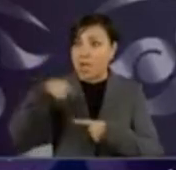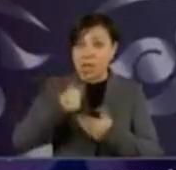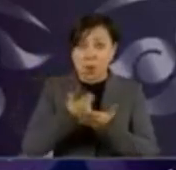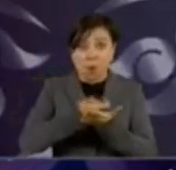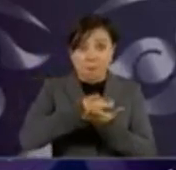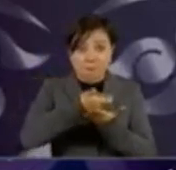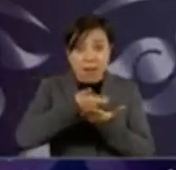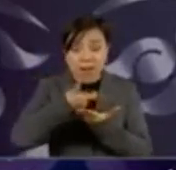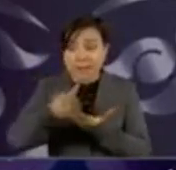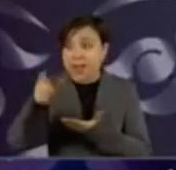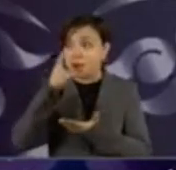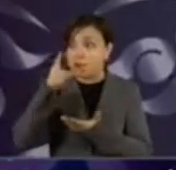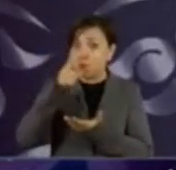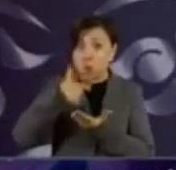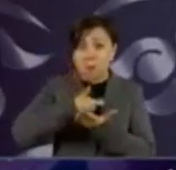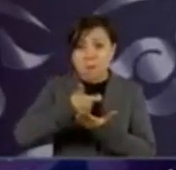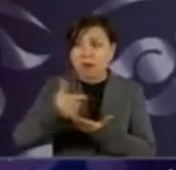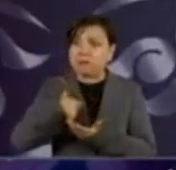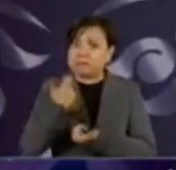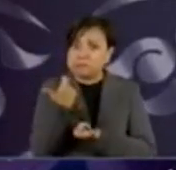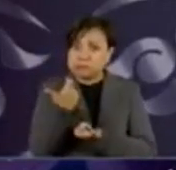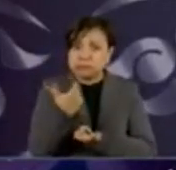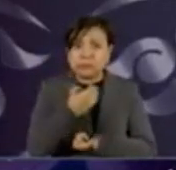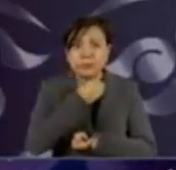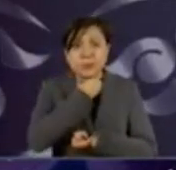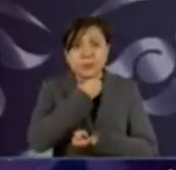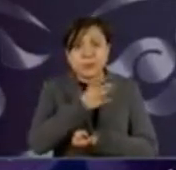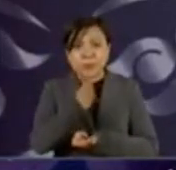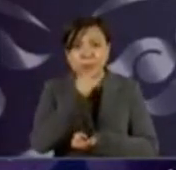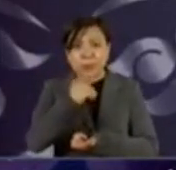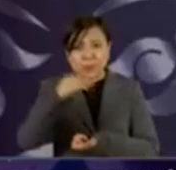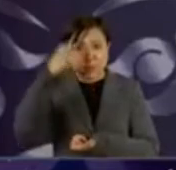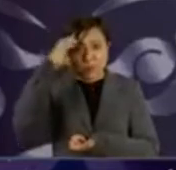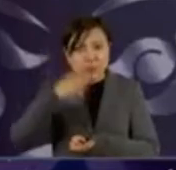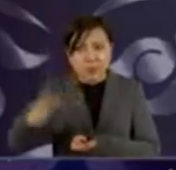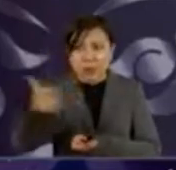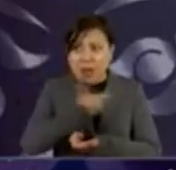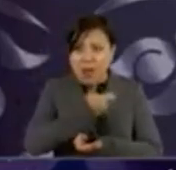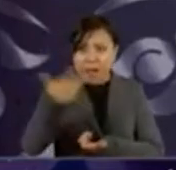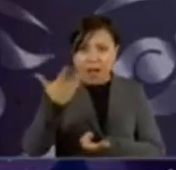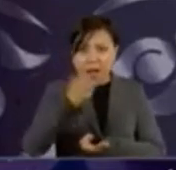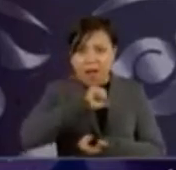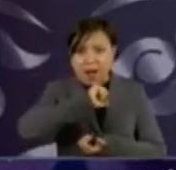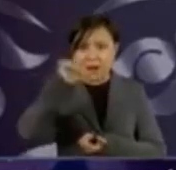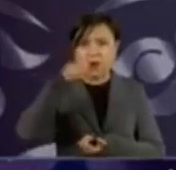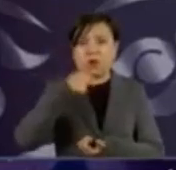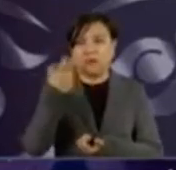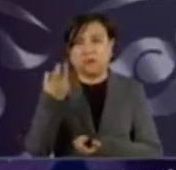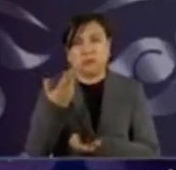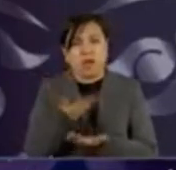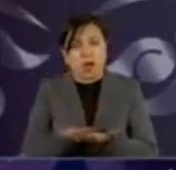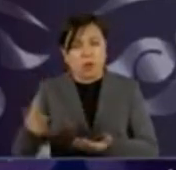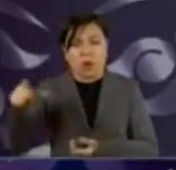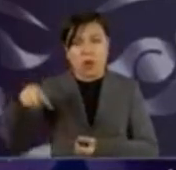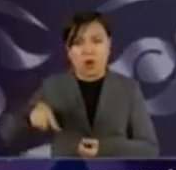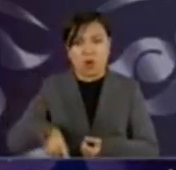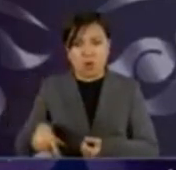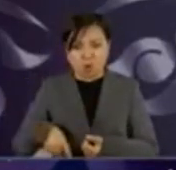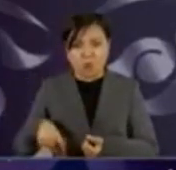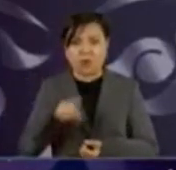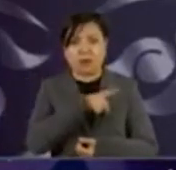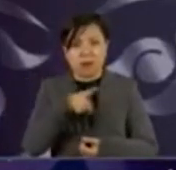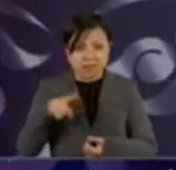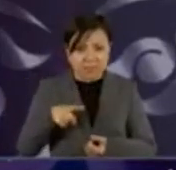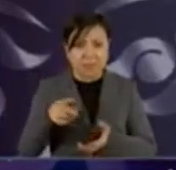energía eléctrica, sus recibos de luz, pues. Es momento de que el gobierno deje de voltear hacia otro lado y voltee hacia